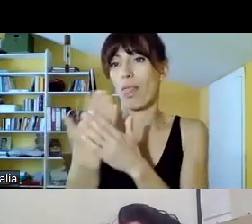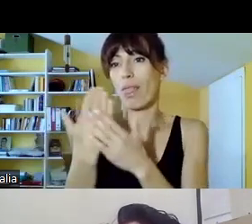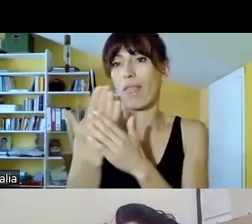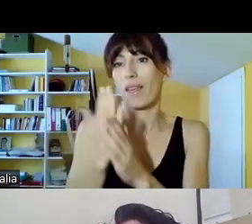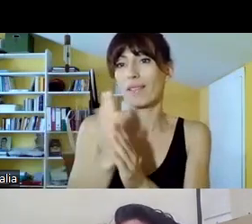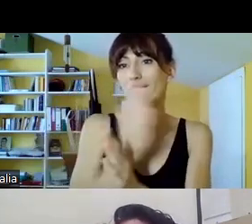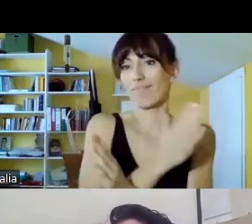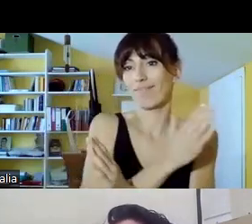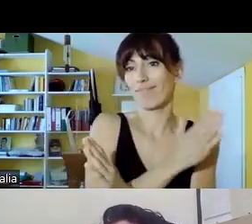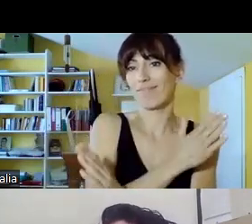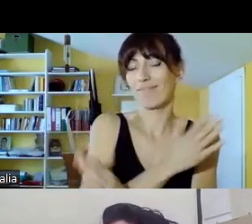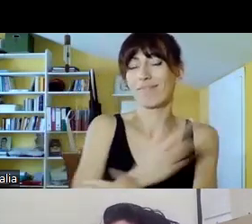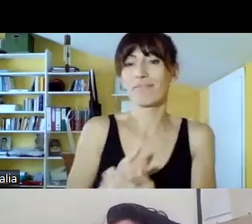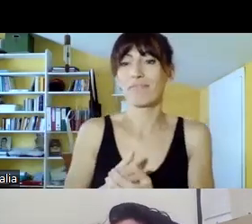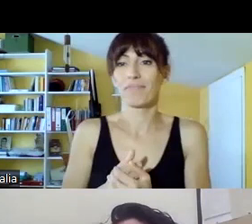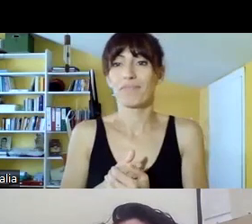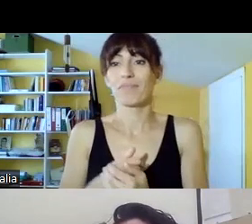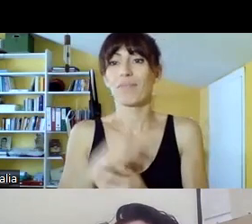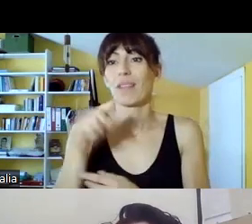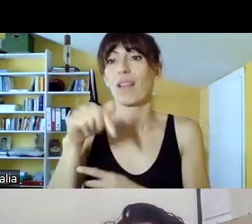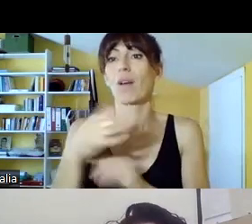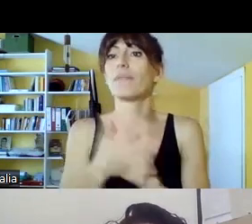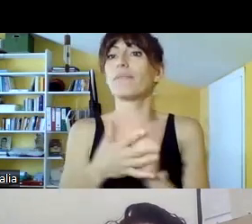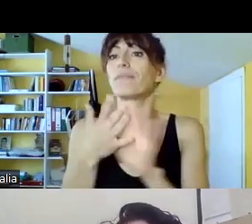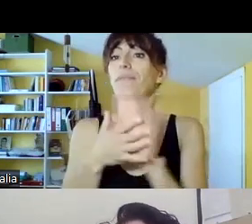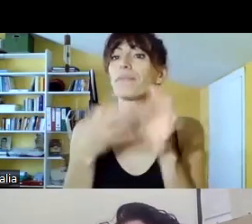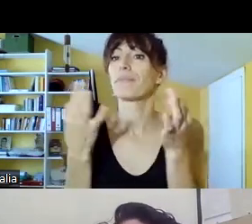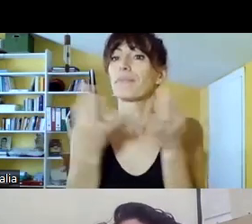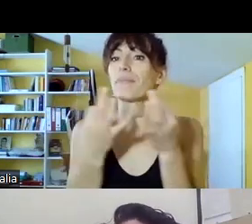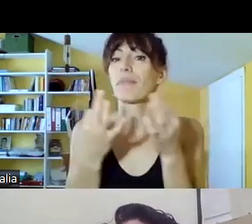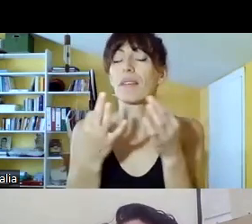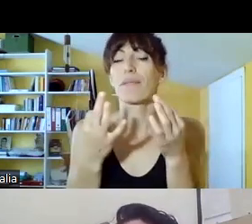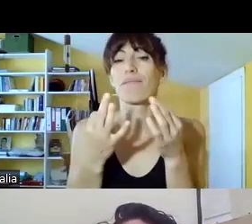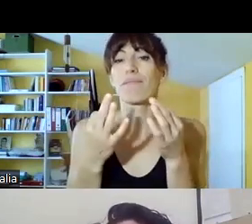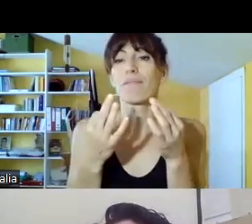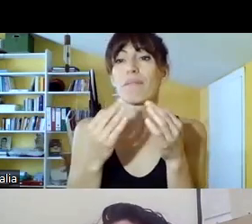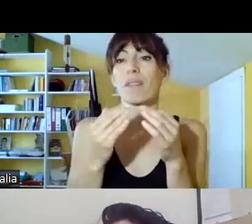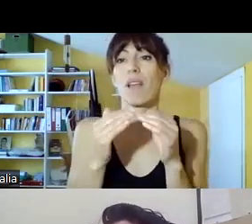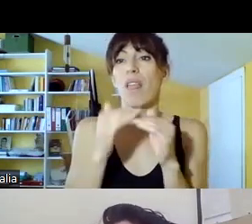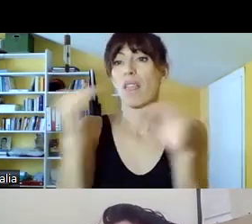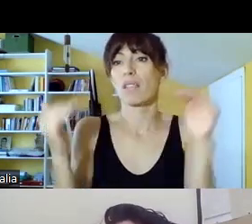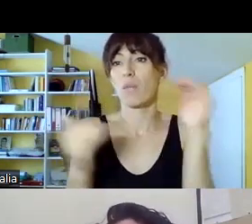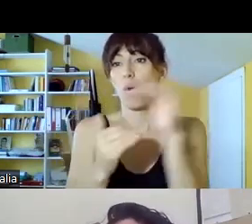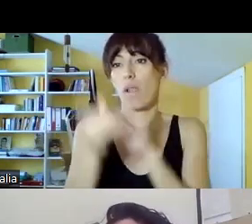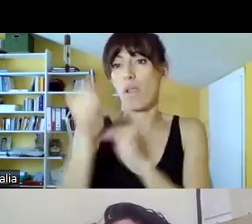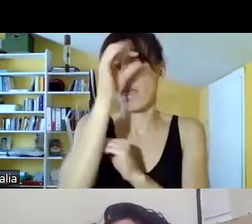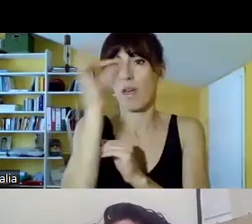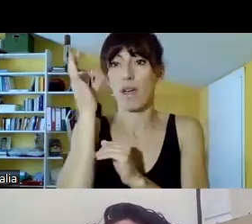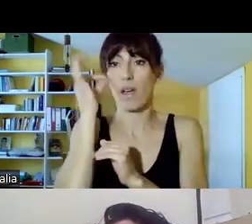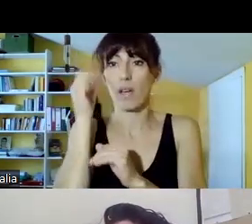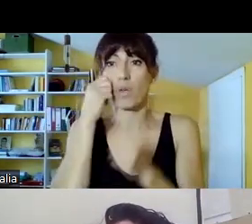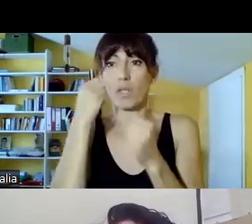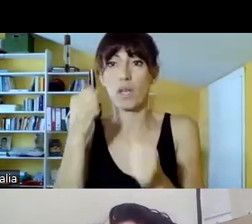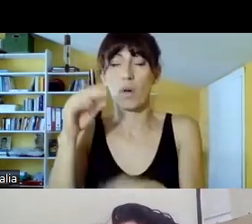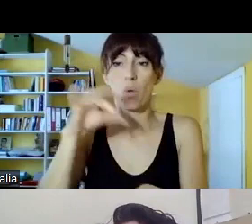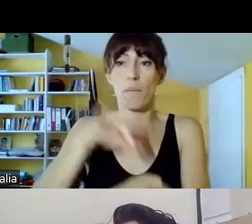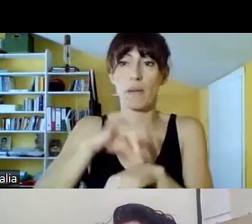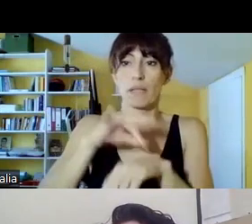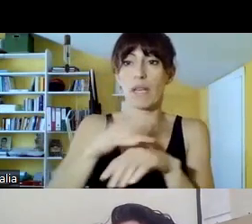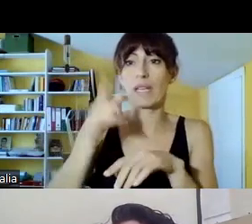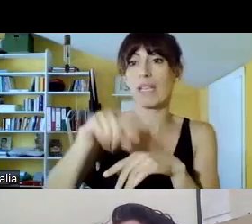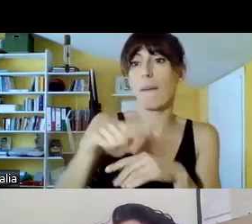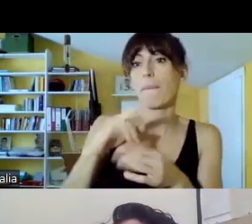ella. Bueno, yo hoy os voy a hablar sobre desigualdades de género en salud mental y las dinámicas medicalizadoras